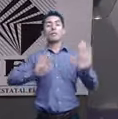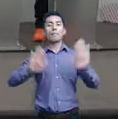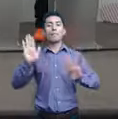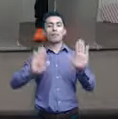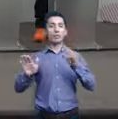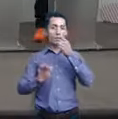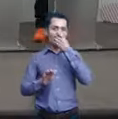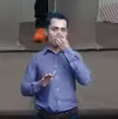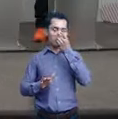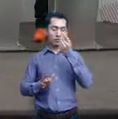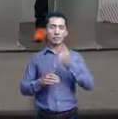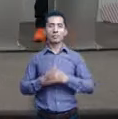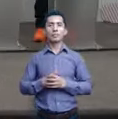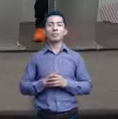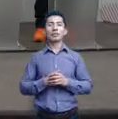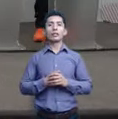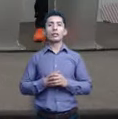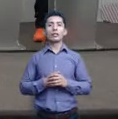mano.